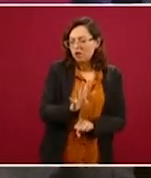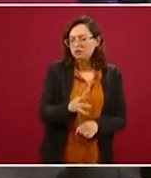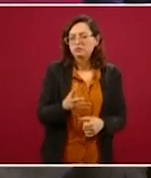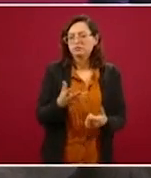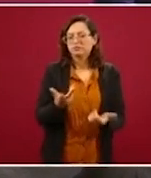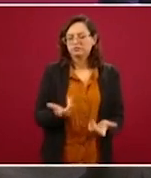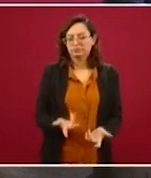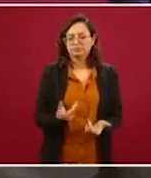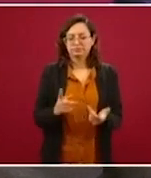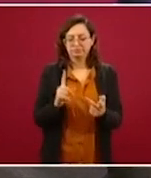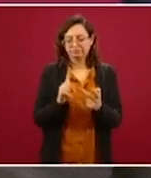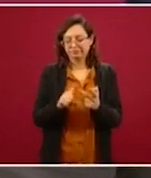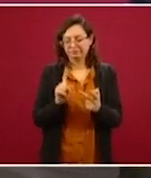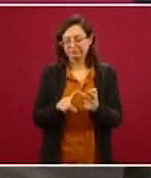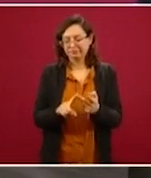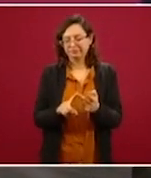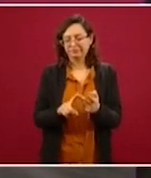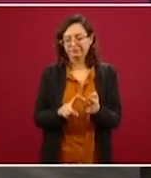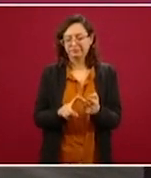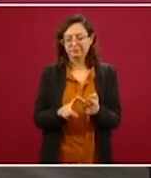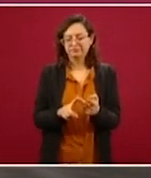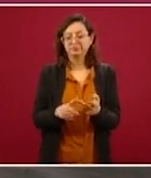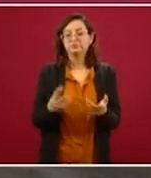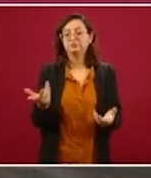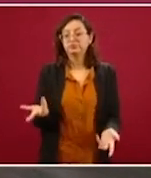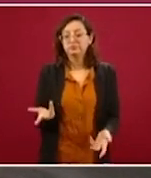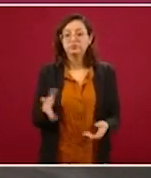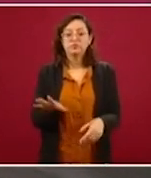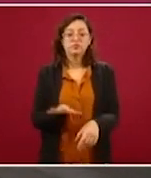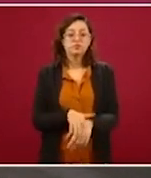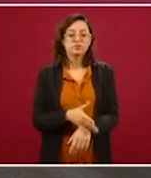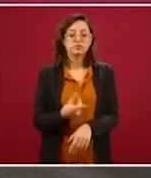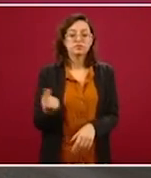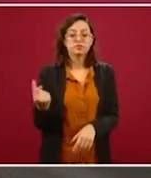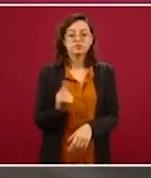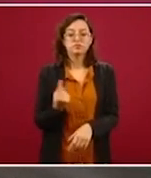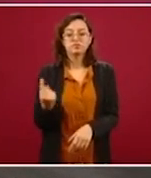Eso es lo segundo, porque no es,